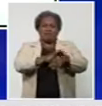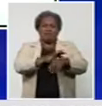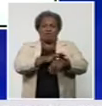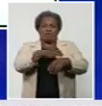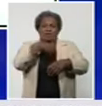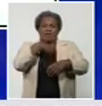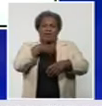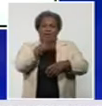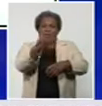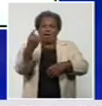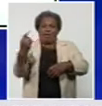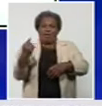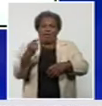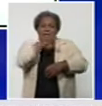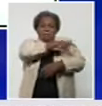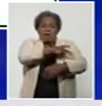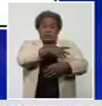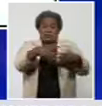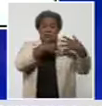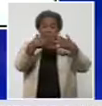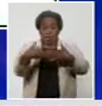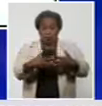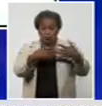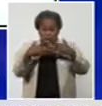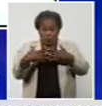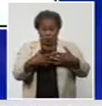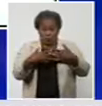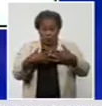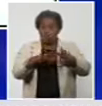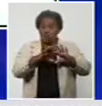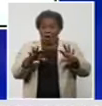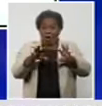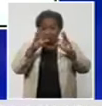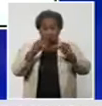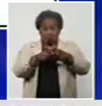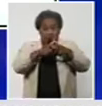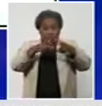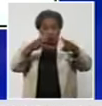que en Estados Unidos ya la cifra alcanza